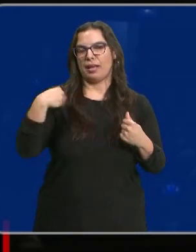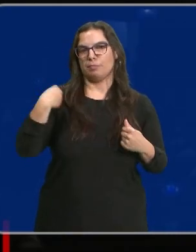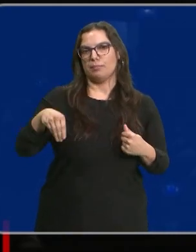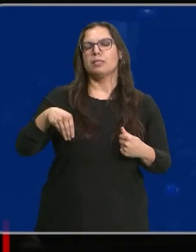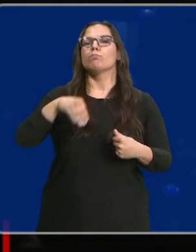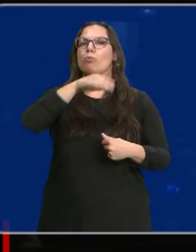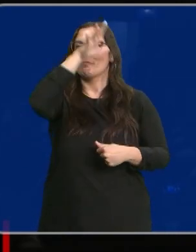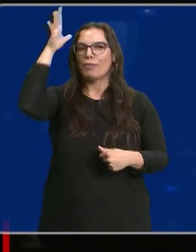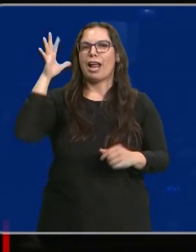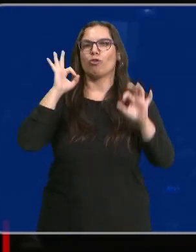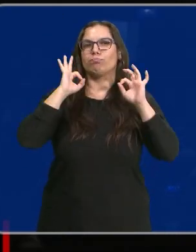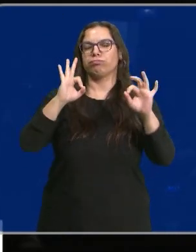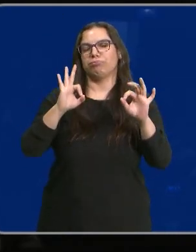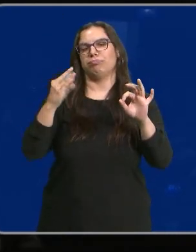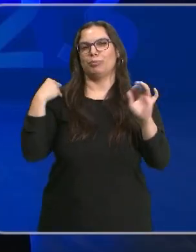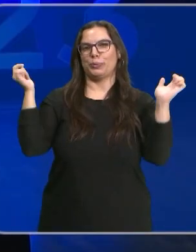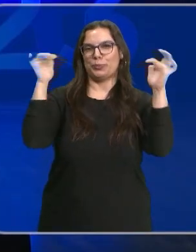Bootcamp. Enseguida lo vemos.